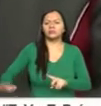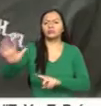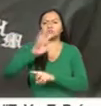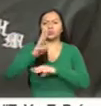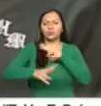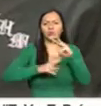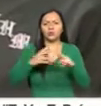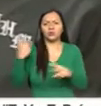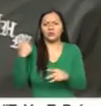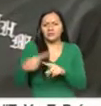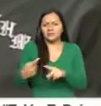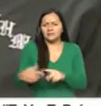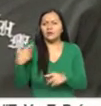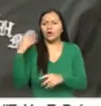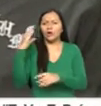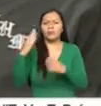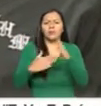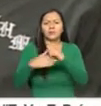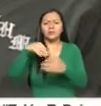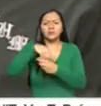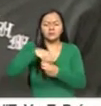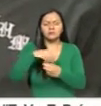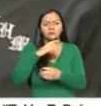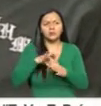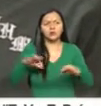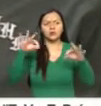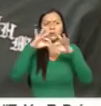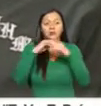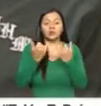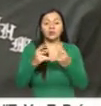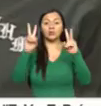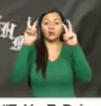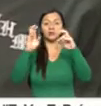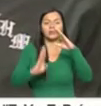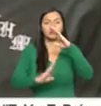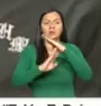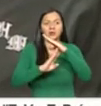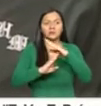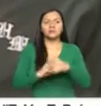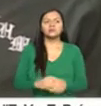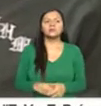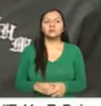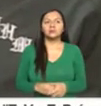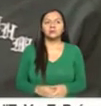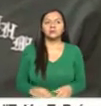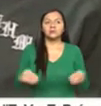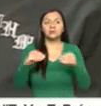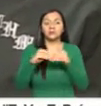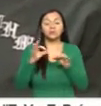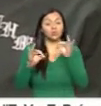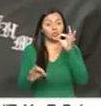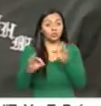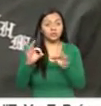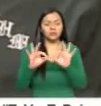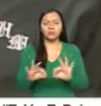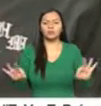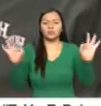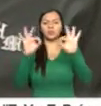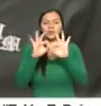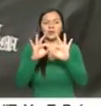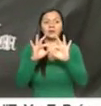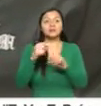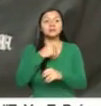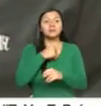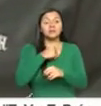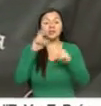planeta. Hacernos entender sobre los temas de la paz y pues la justicia. Digamos, mi